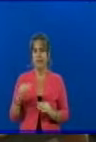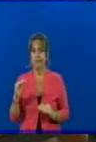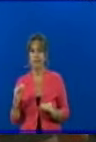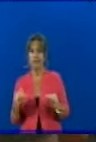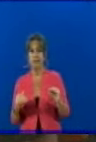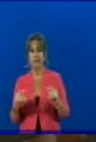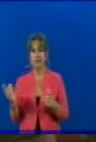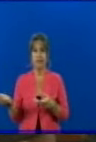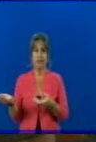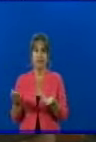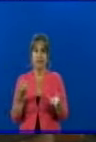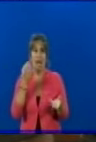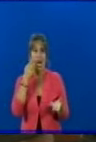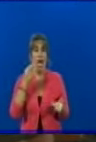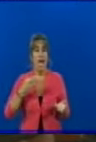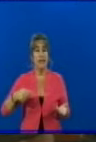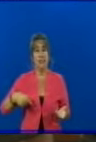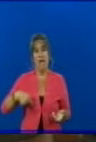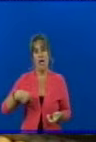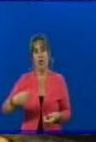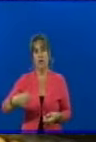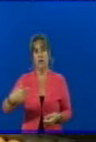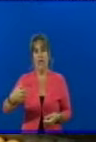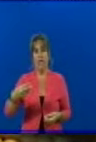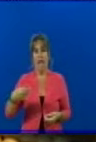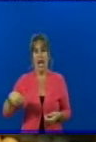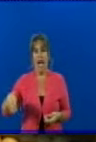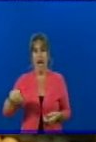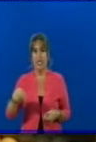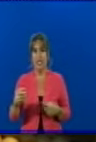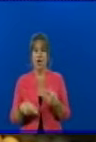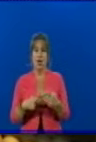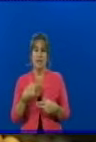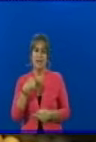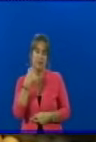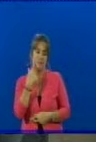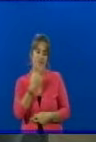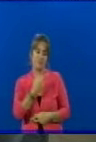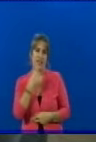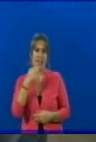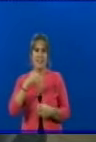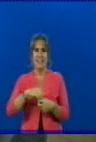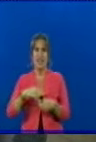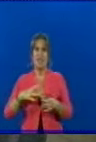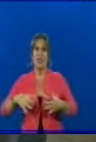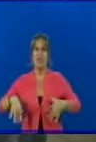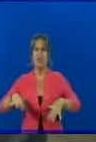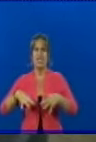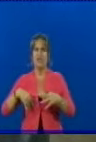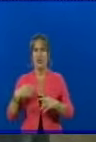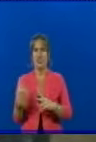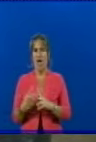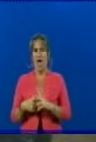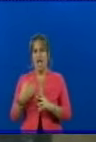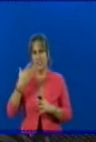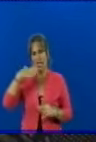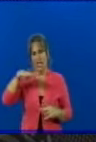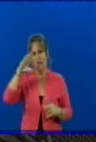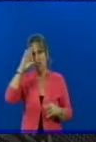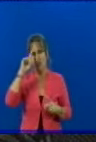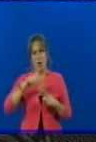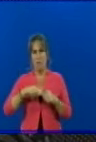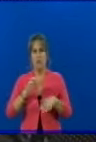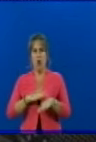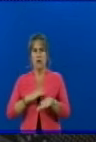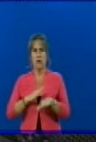en el abastecimiento constante de la harina de trigo se hacen más notables en medio del difícil contexto que atraviesa el país debido